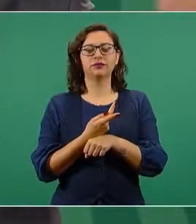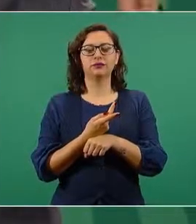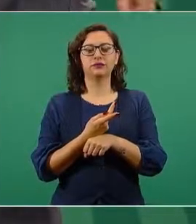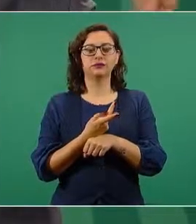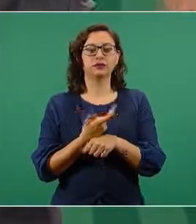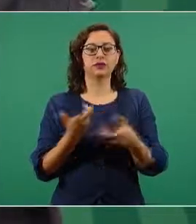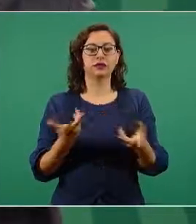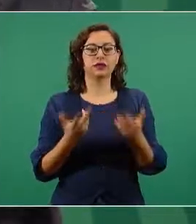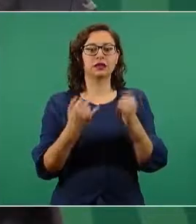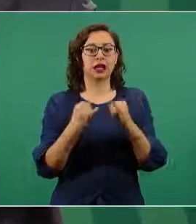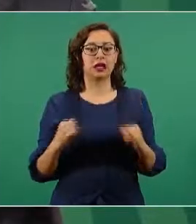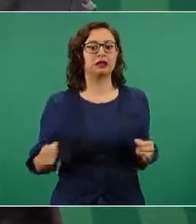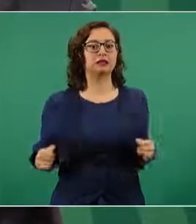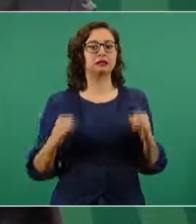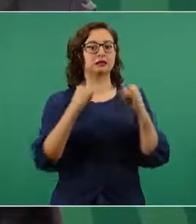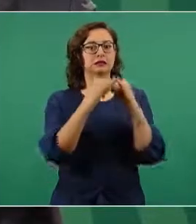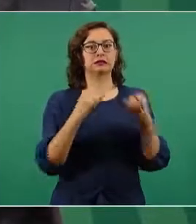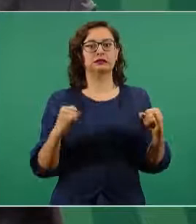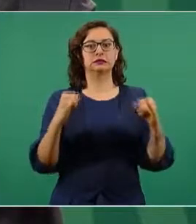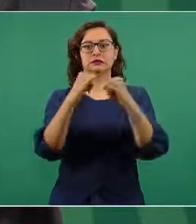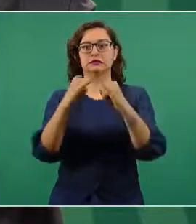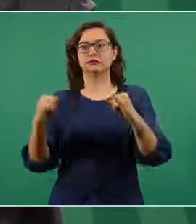financiadas con presupuesto público,